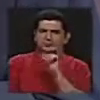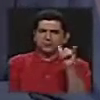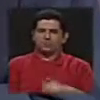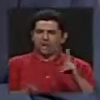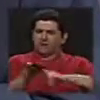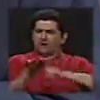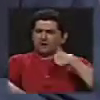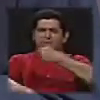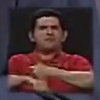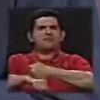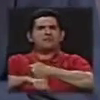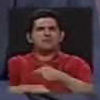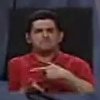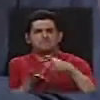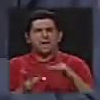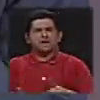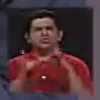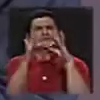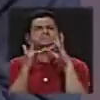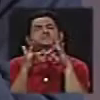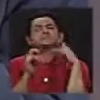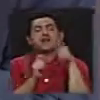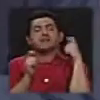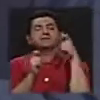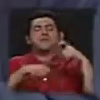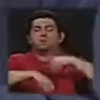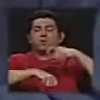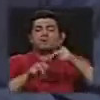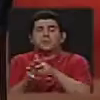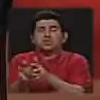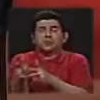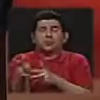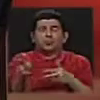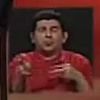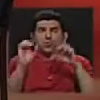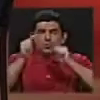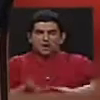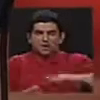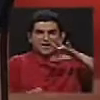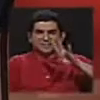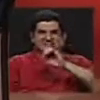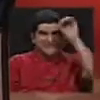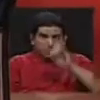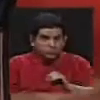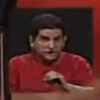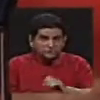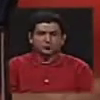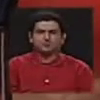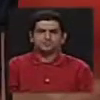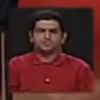mismo contrato establece tarifas especiales precisamente para cuando hay congestionamientos, que pueden llegar a subir hasta 70%?